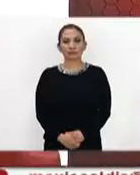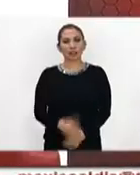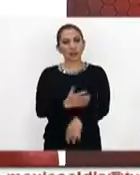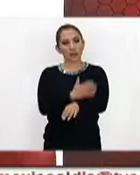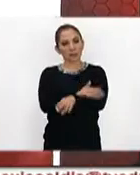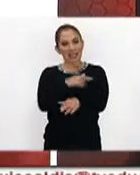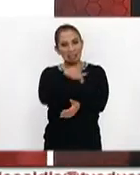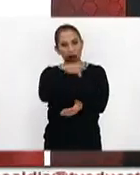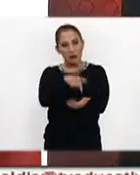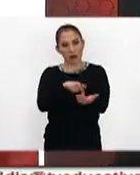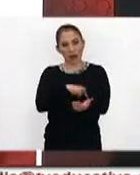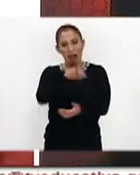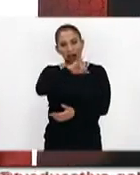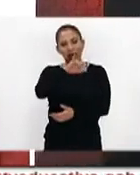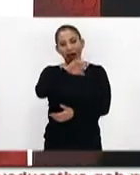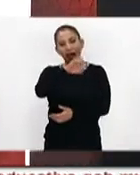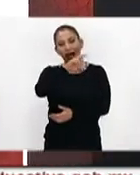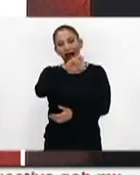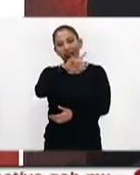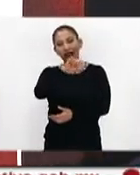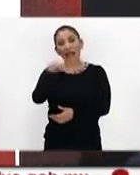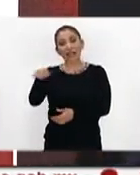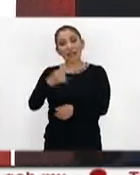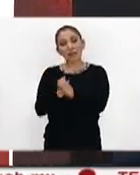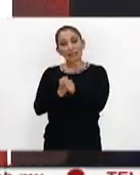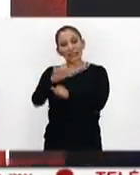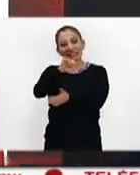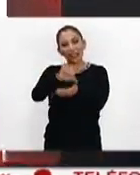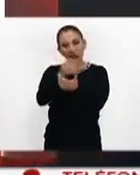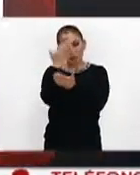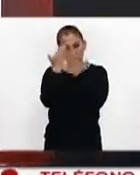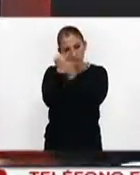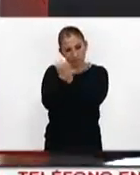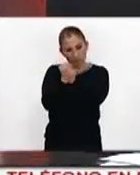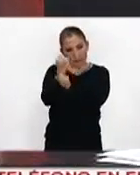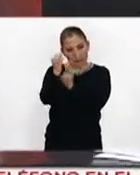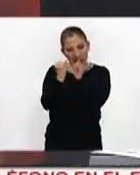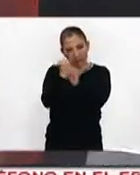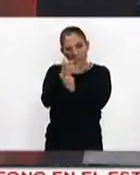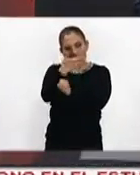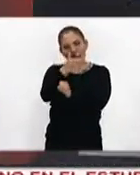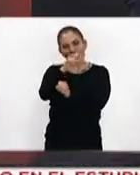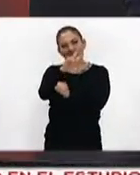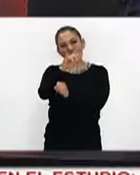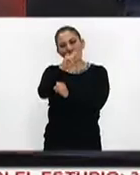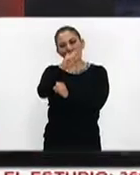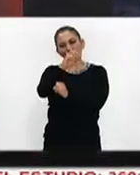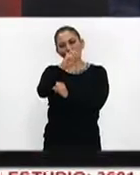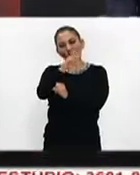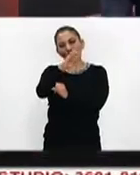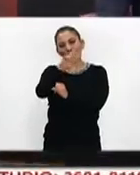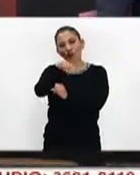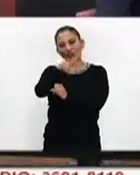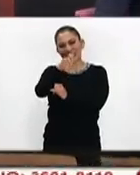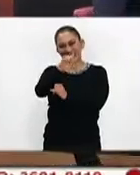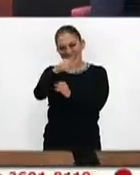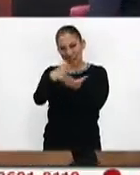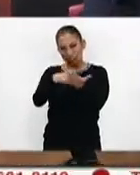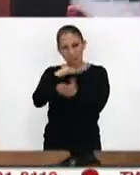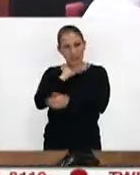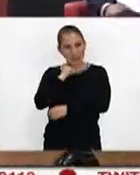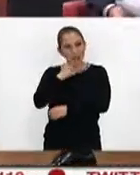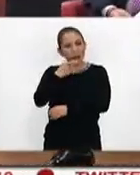Nos acompaña aquí en el estudio Jacaranda Guillén, ella es investigadora del Centro de Estudios Internacionales Gilberto Bosque del Senado, con quien vamos a